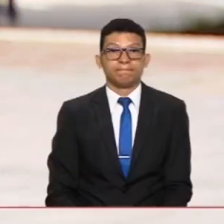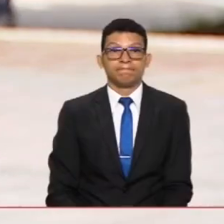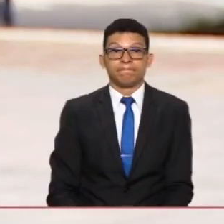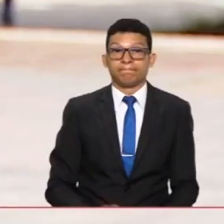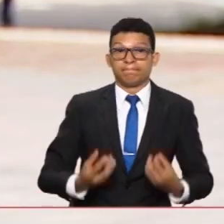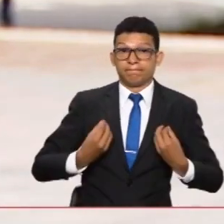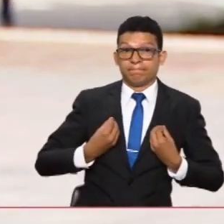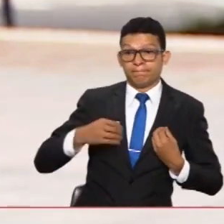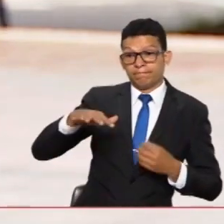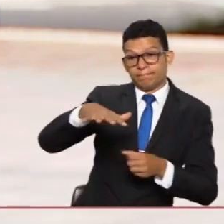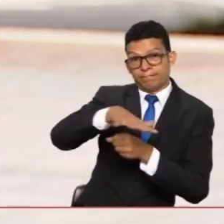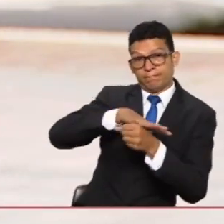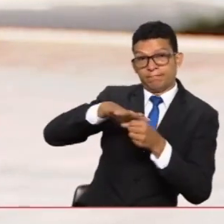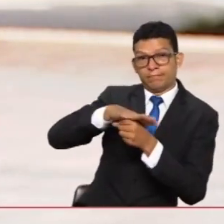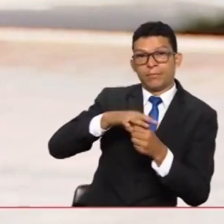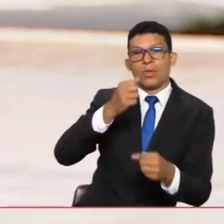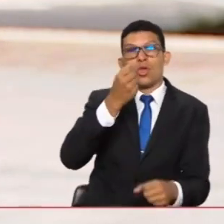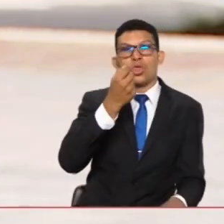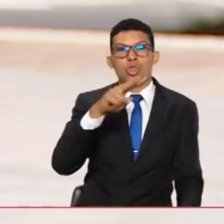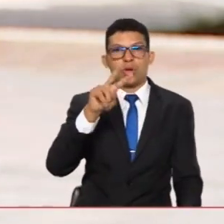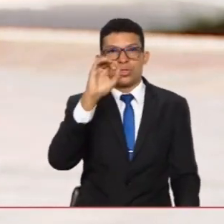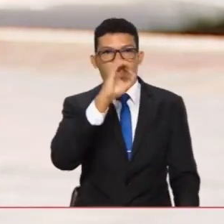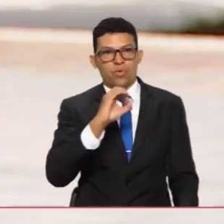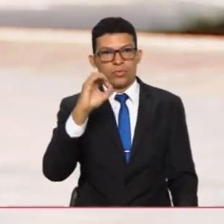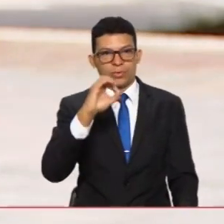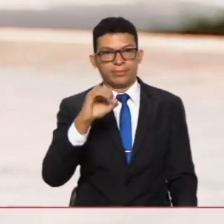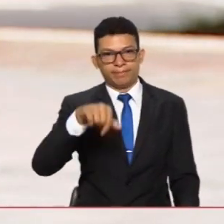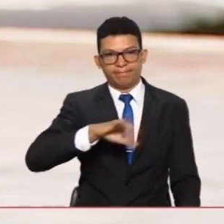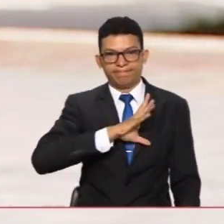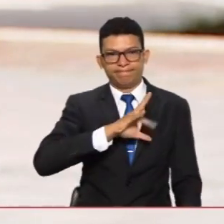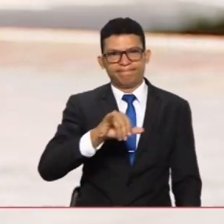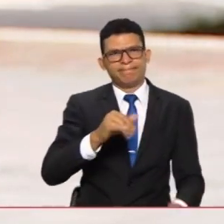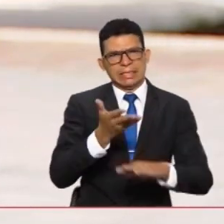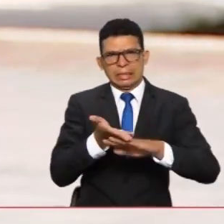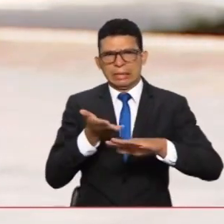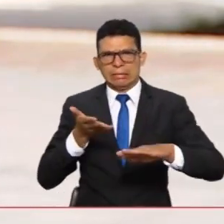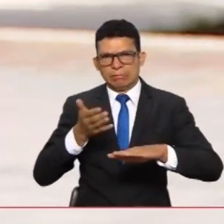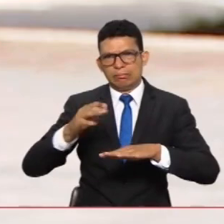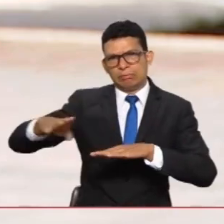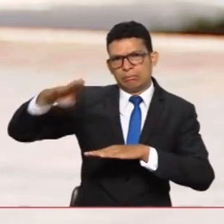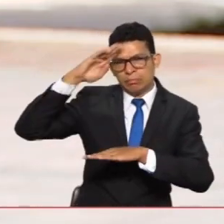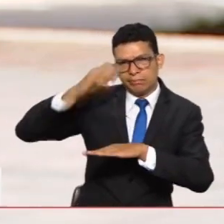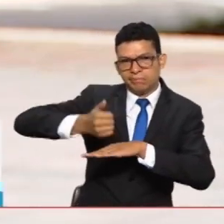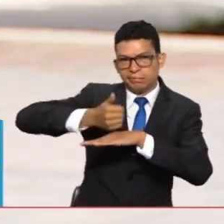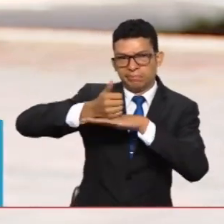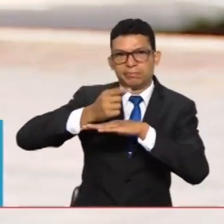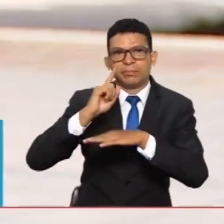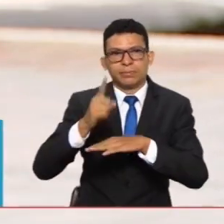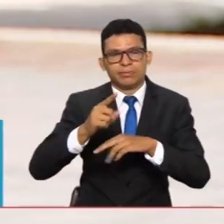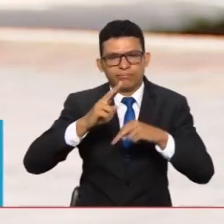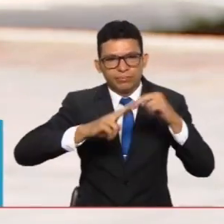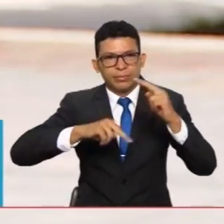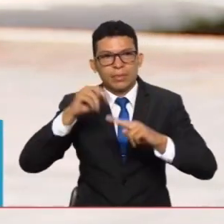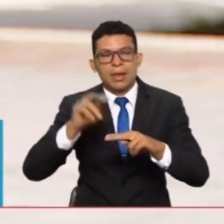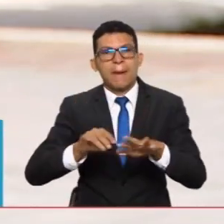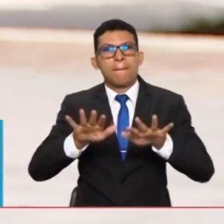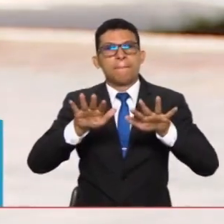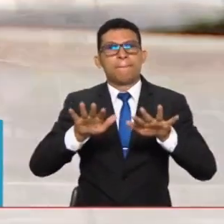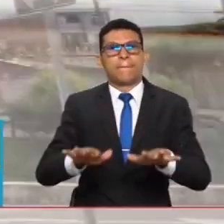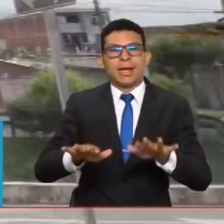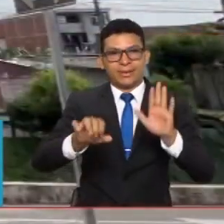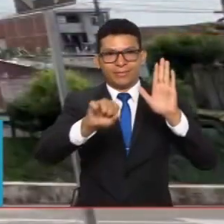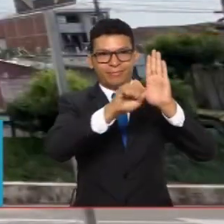los habitantes del barrio 12 de Octubre en Cali piden a las autoridades la instalación de un pare para